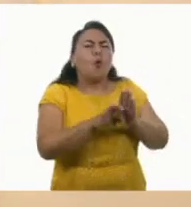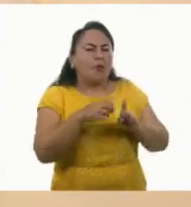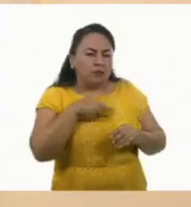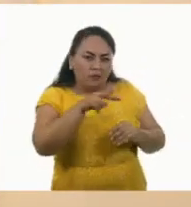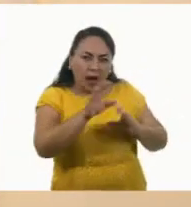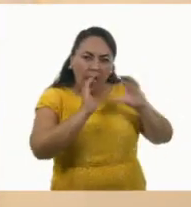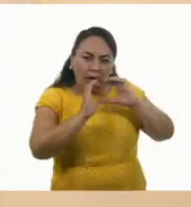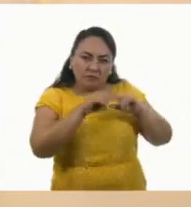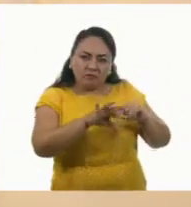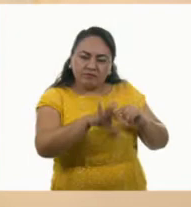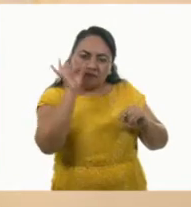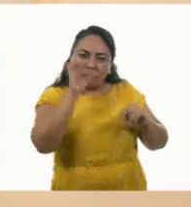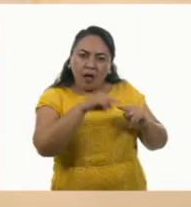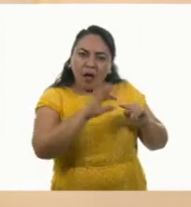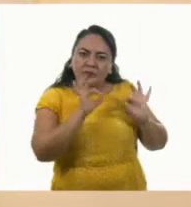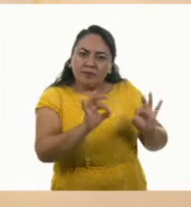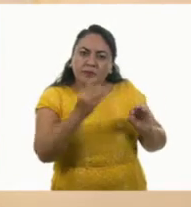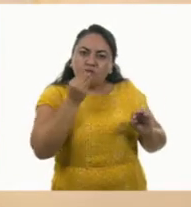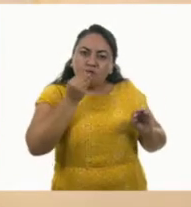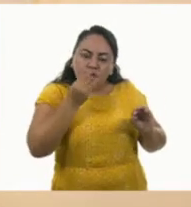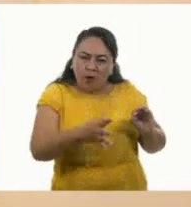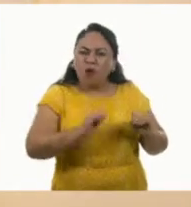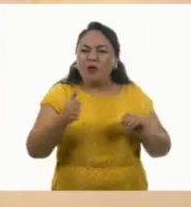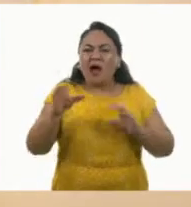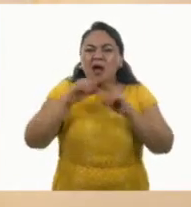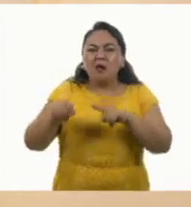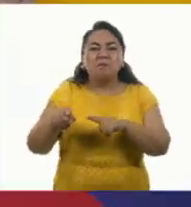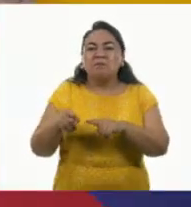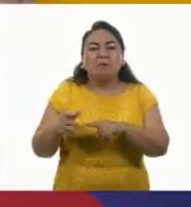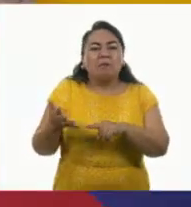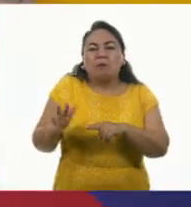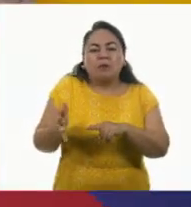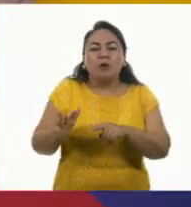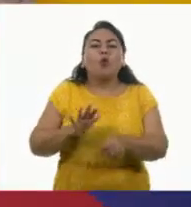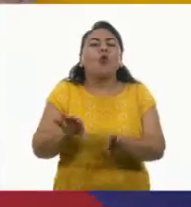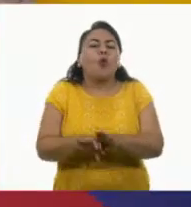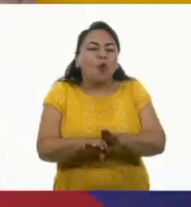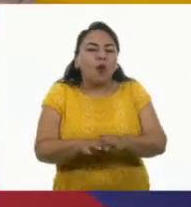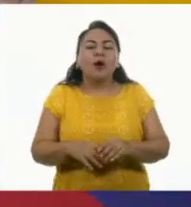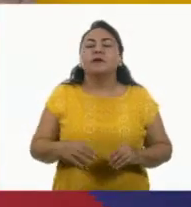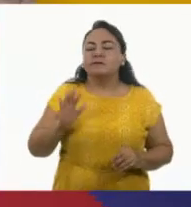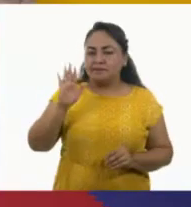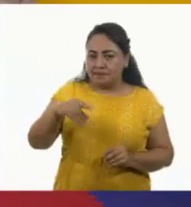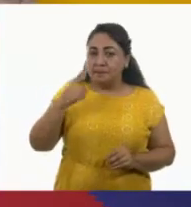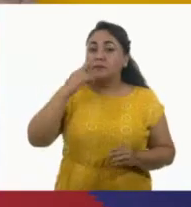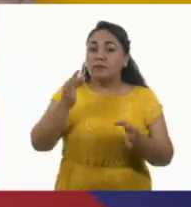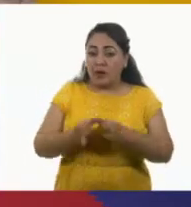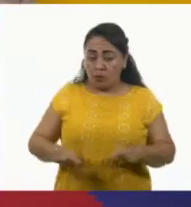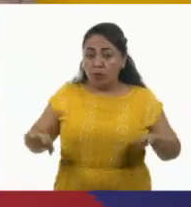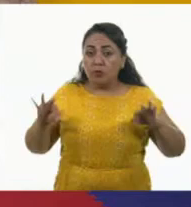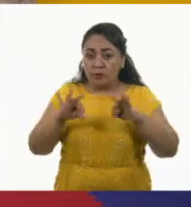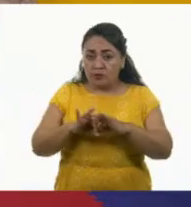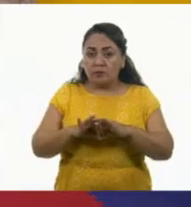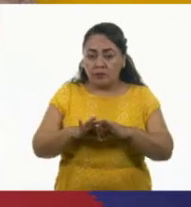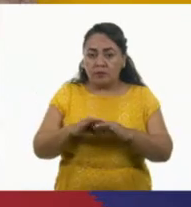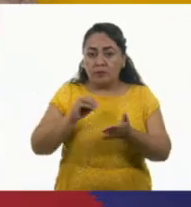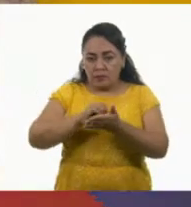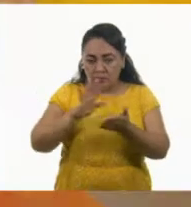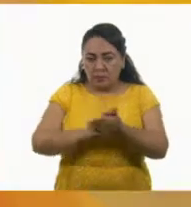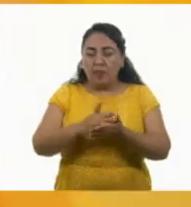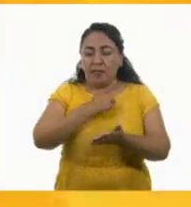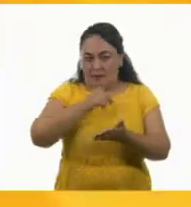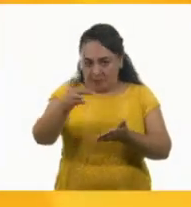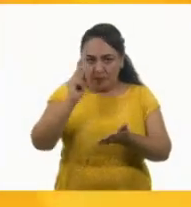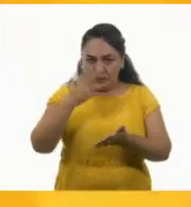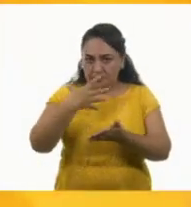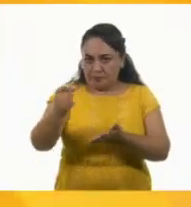y generosa de otras comerciales y poco nutritivas? Para ello, es importante tener en cuenta lo siguiente. Tome